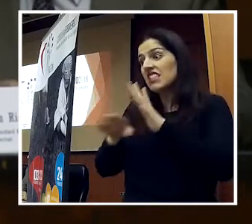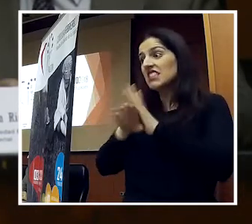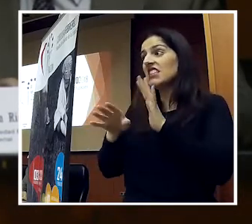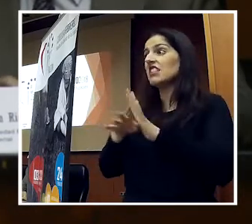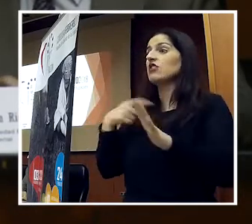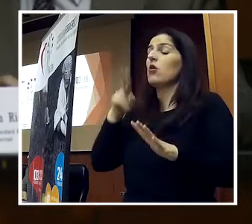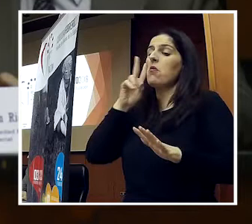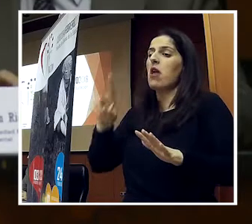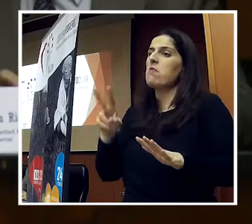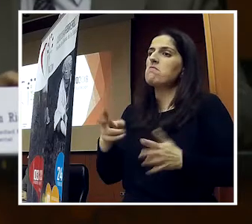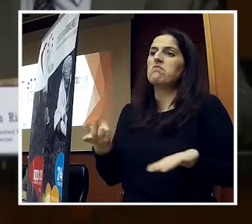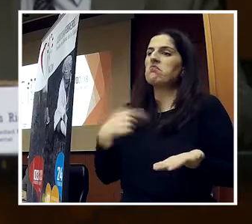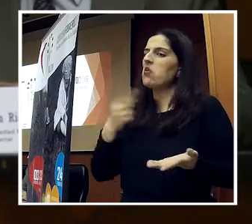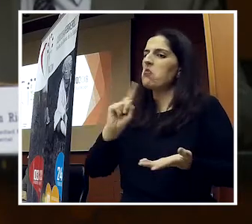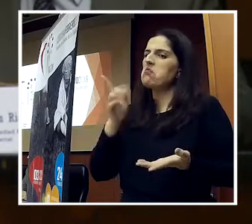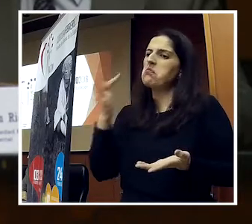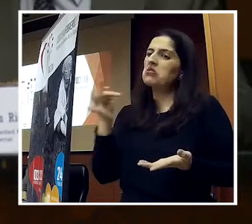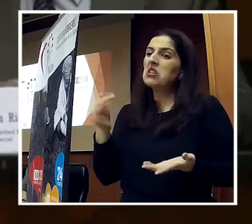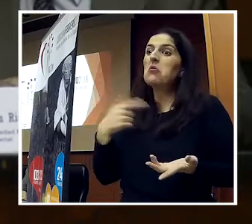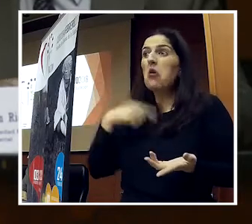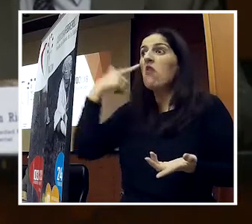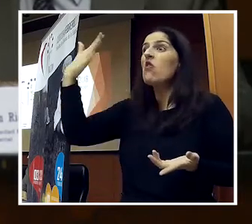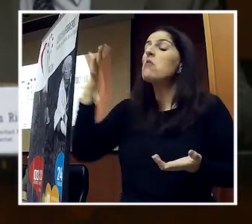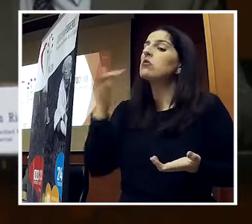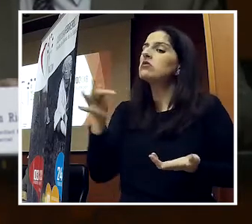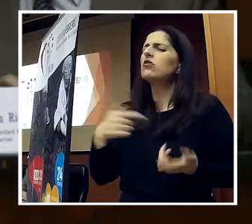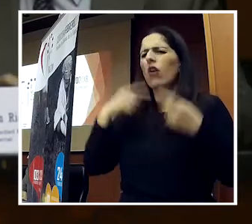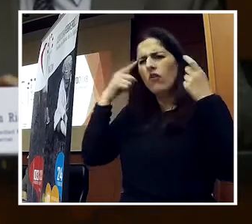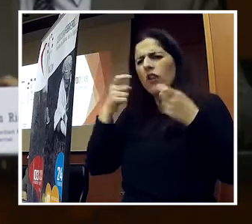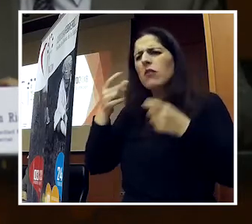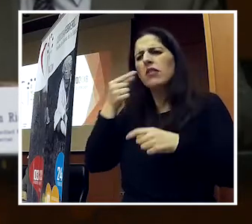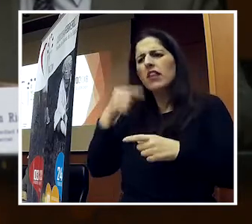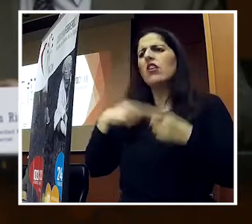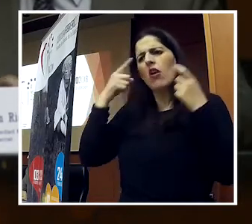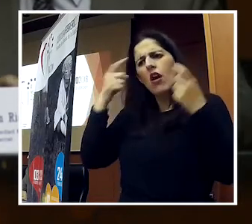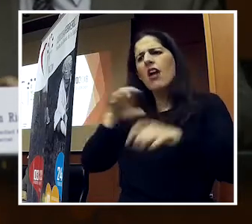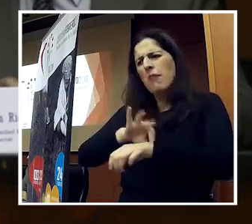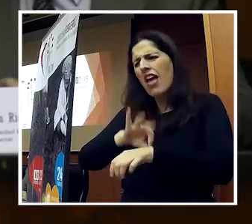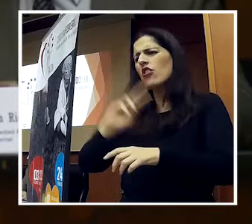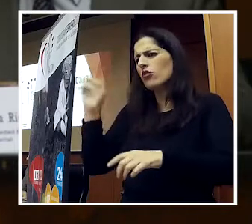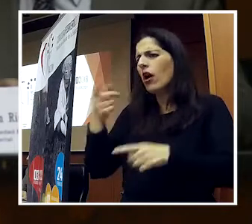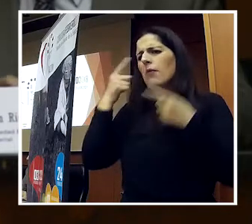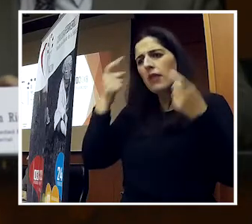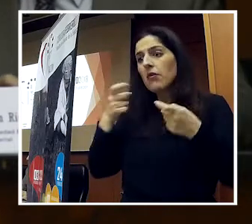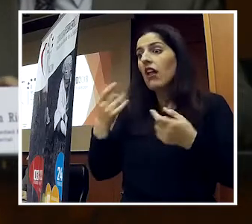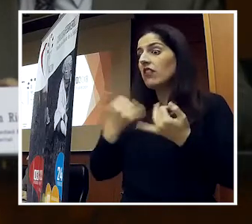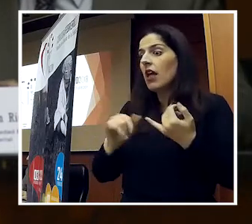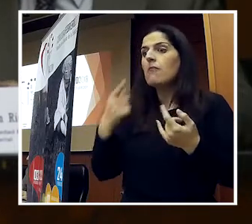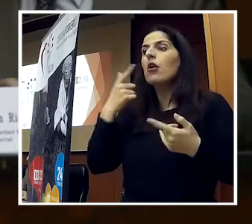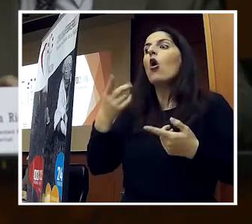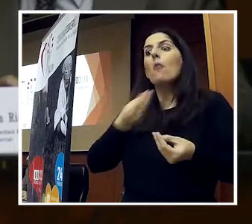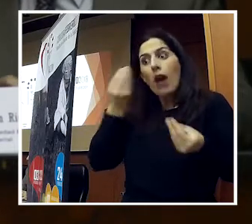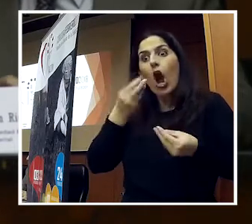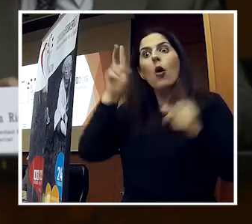salud, no somos optimistas porque el esfuerzo de la medicina está haciendo que las personas cada vez se mueran menos de enfermedades